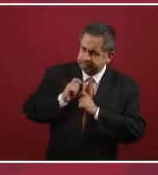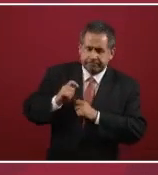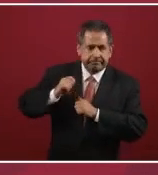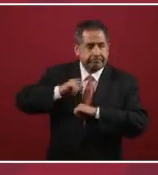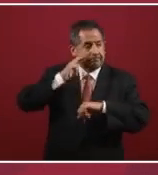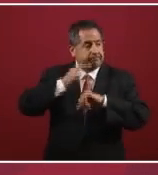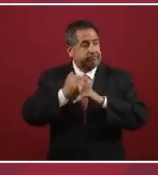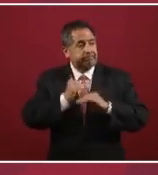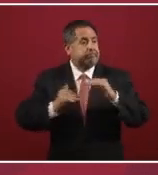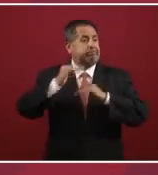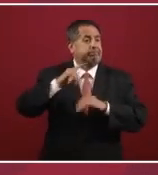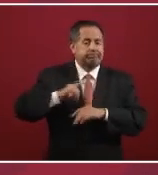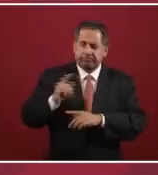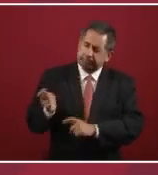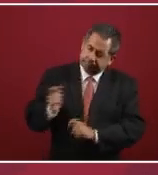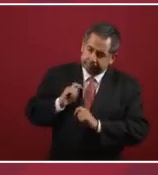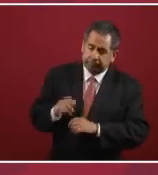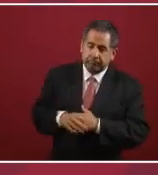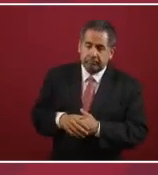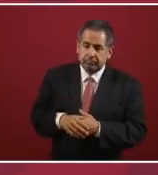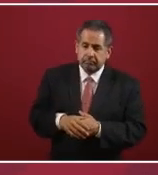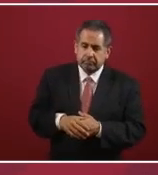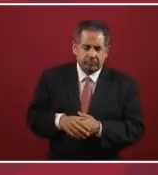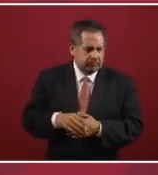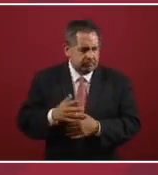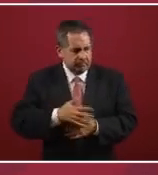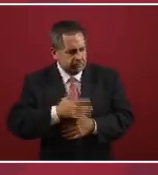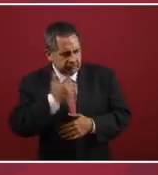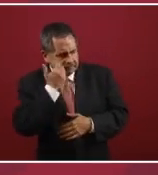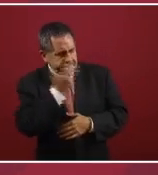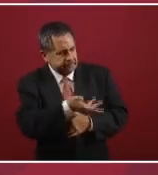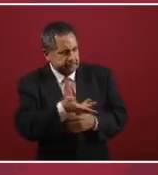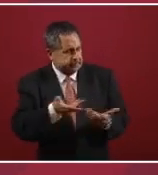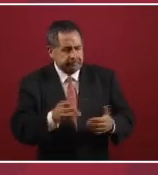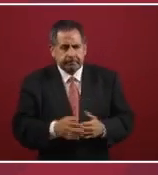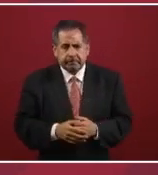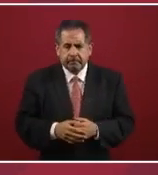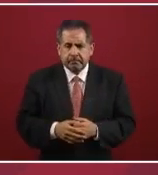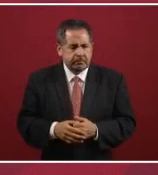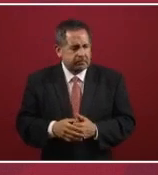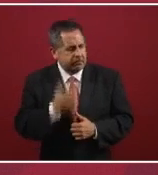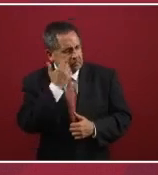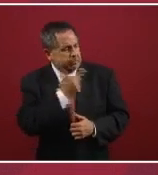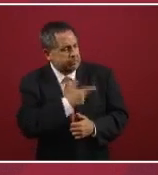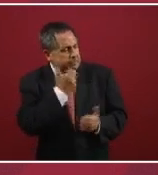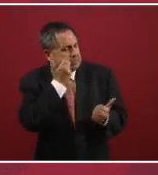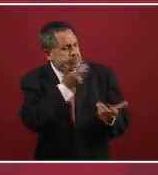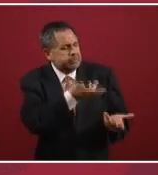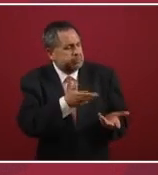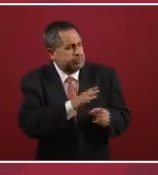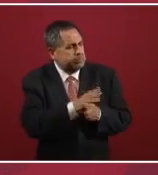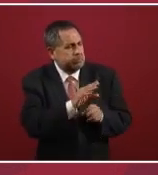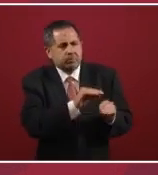cargo y qué quieres qué te gustaría